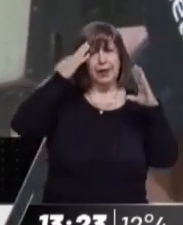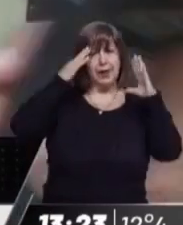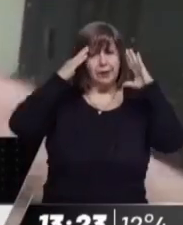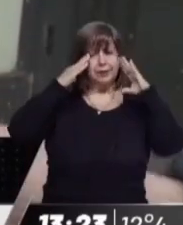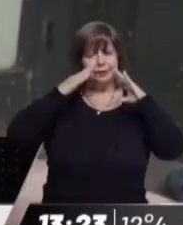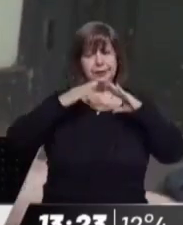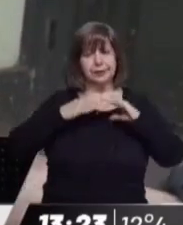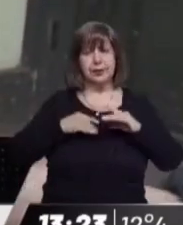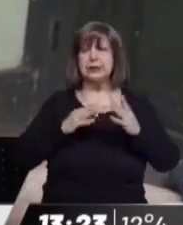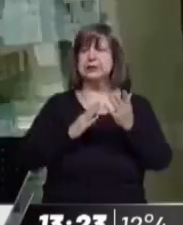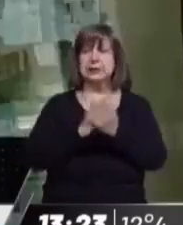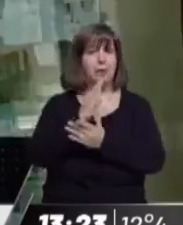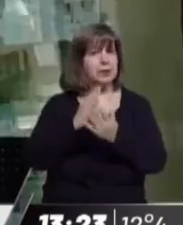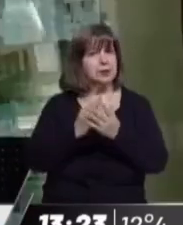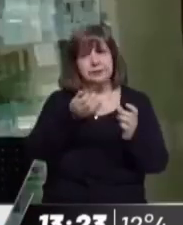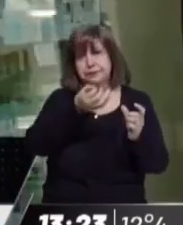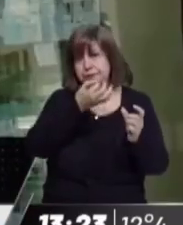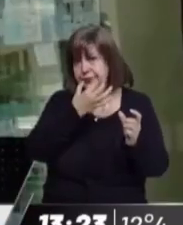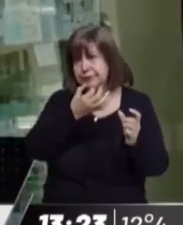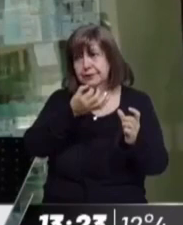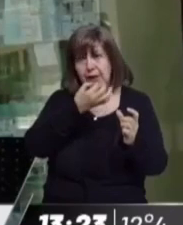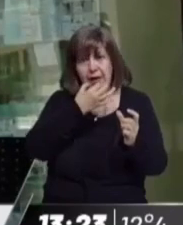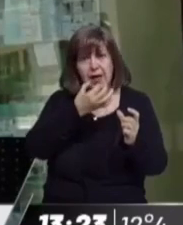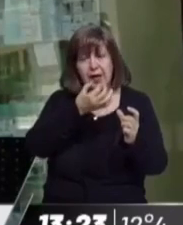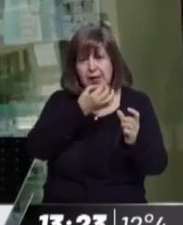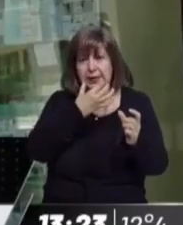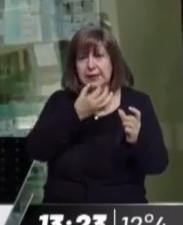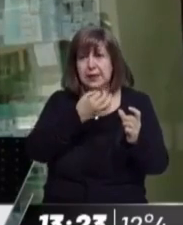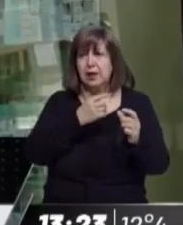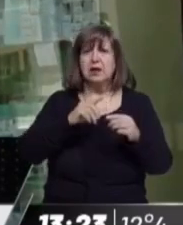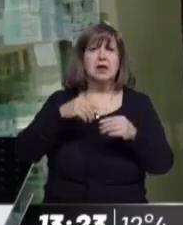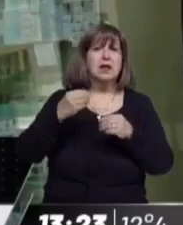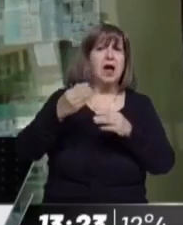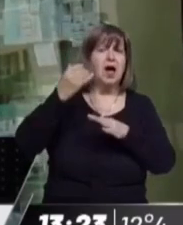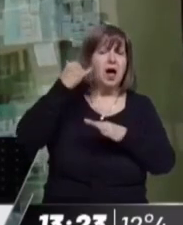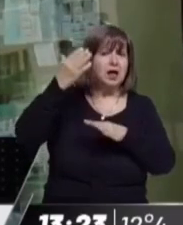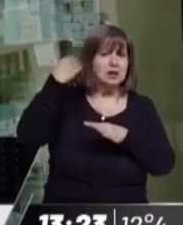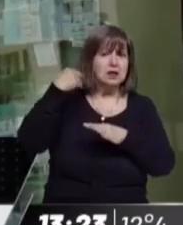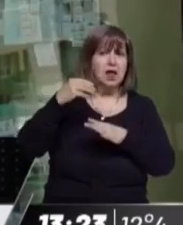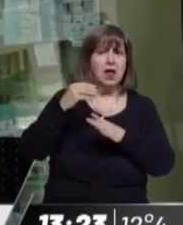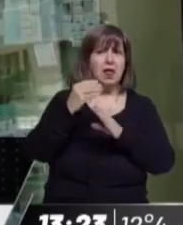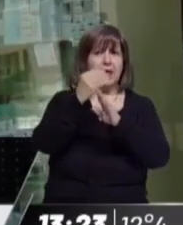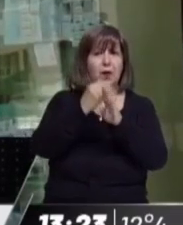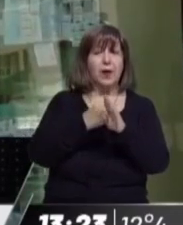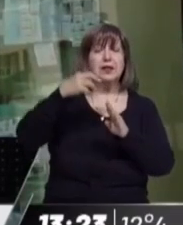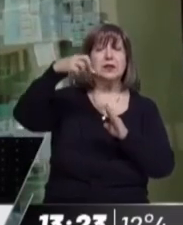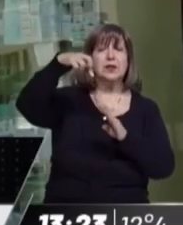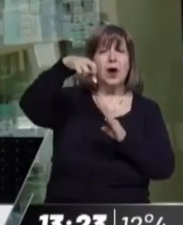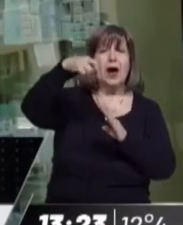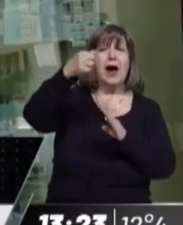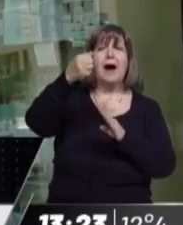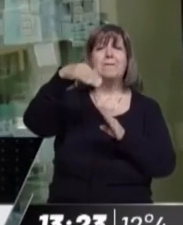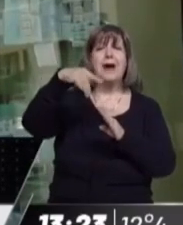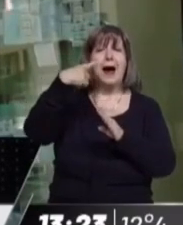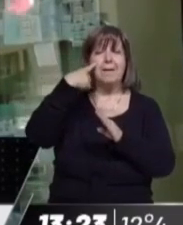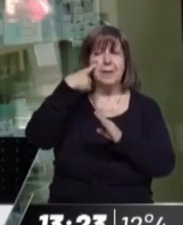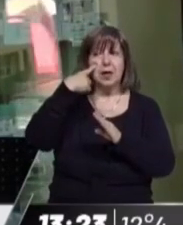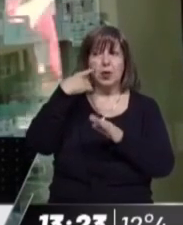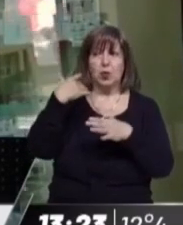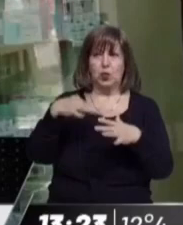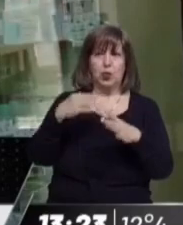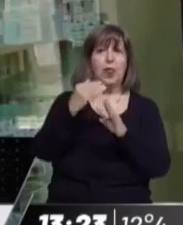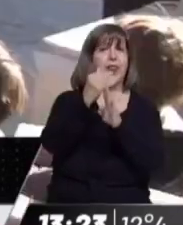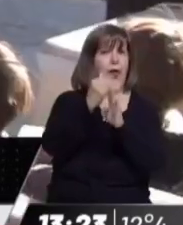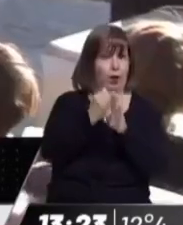que utilizar los otros meses que pasado tienen el descuento del pan Claro si no el contado es